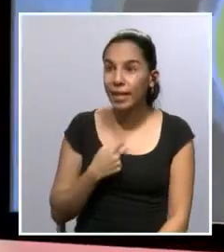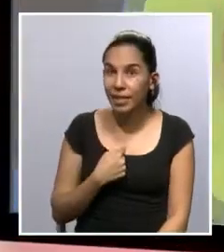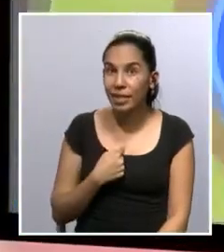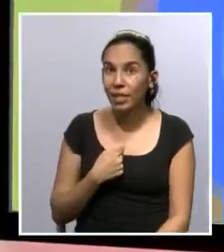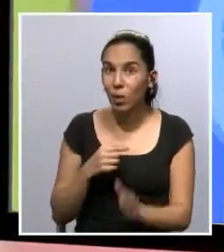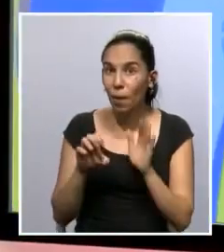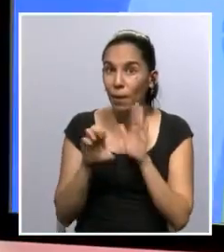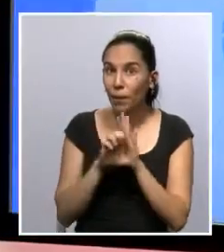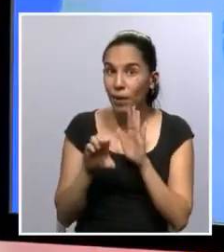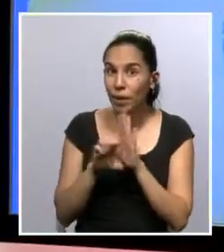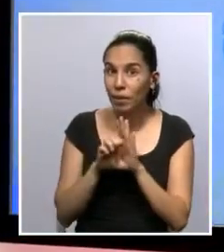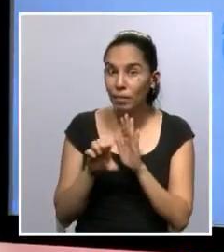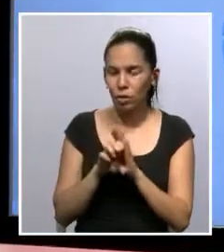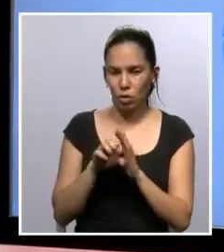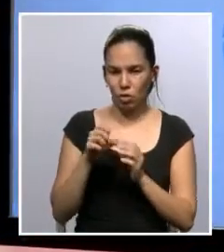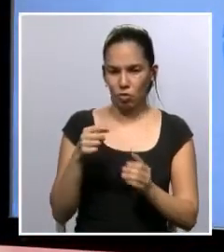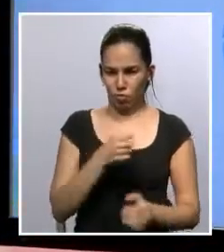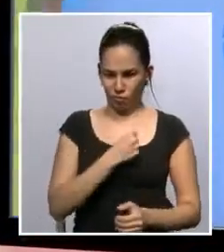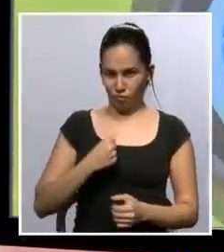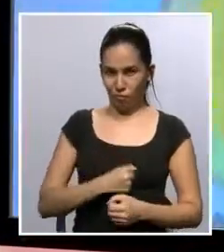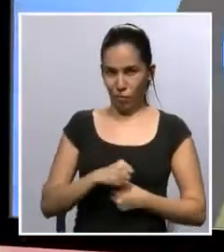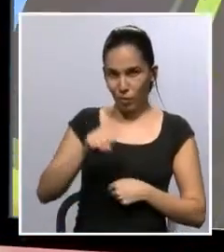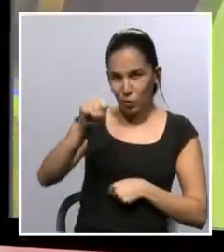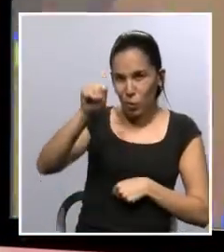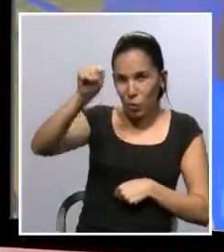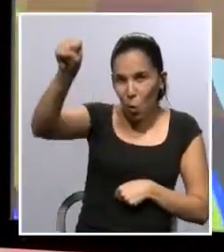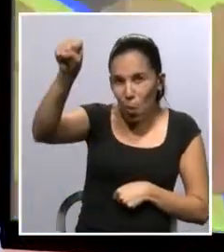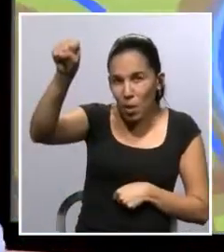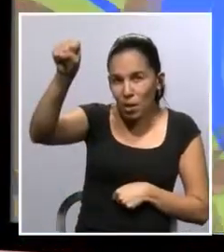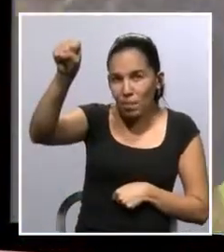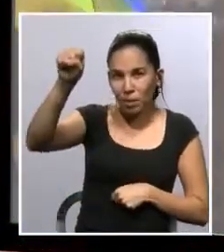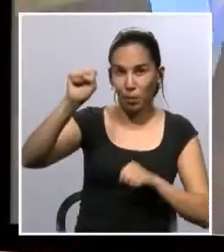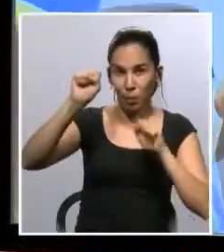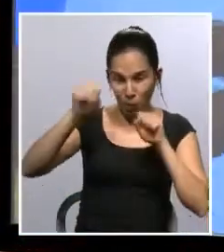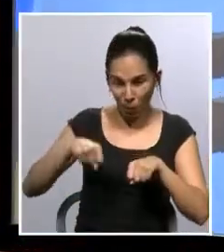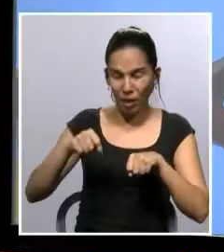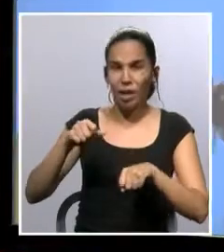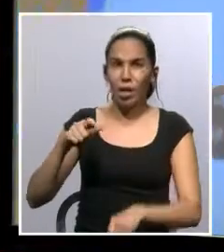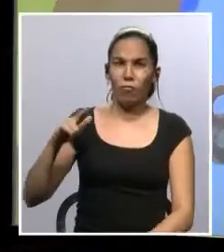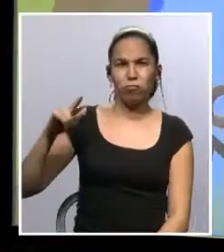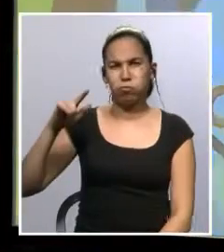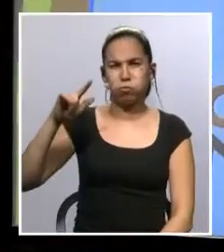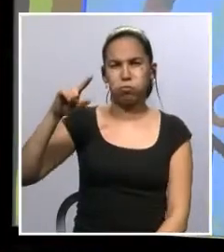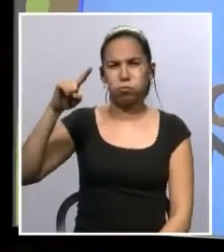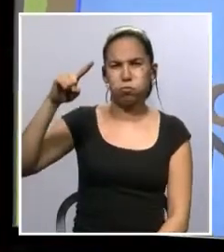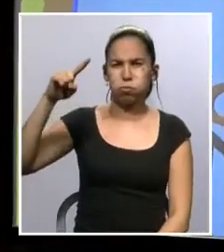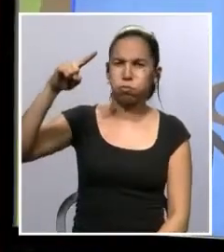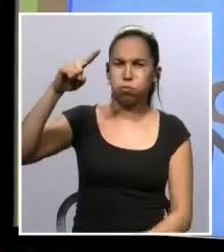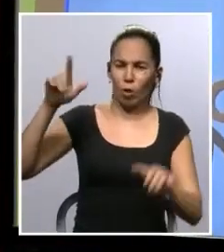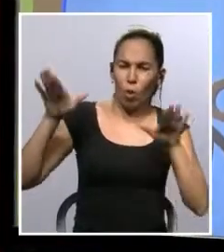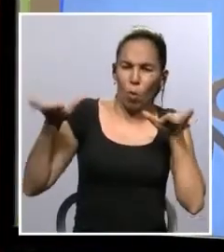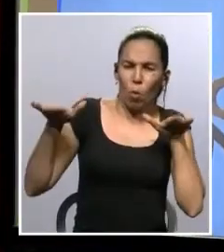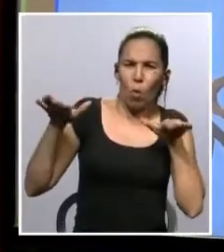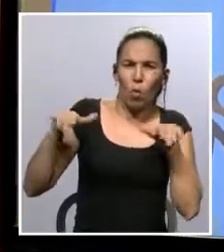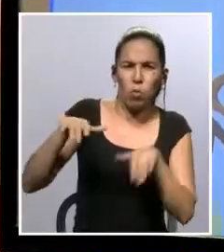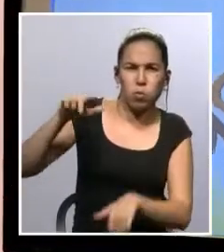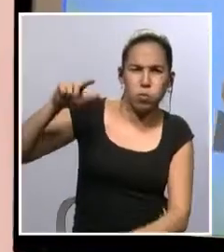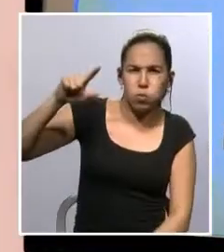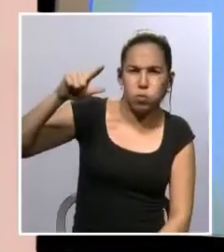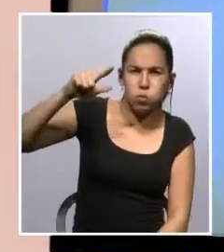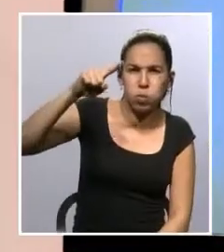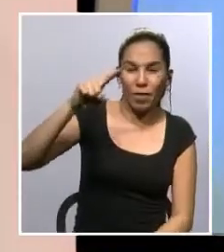por ejemplo, si Superman, para que pueda volar, por ejemplo, y sostenerse en el aire, debería de aumentar su